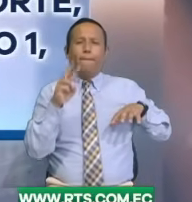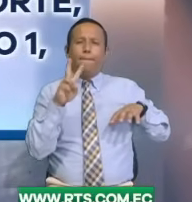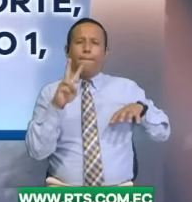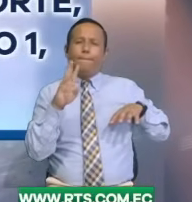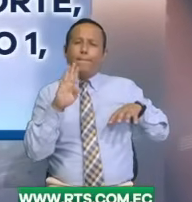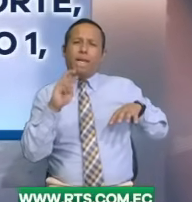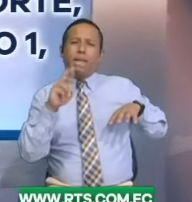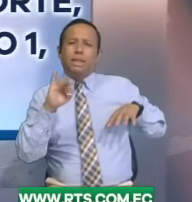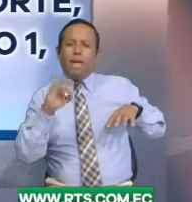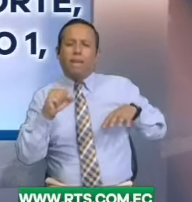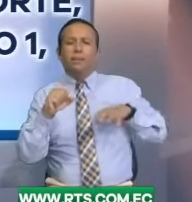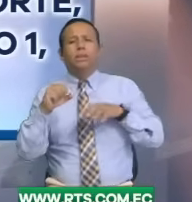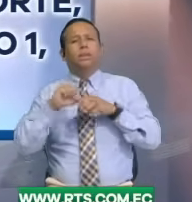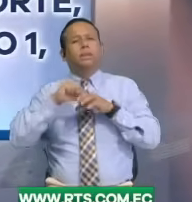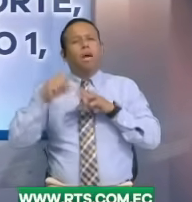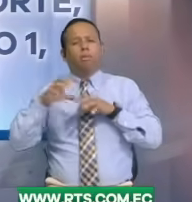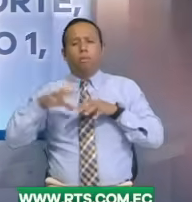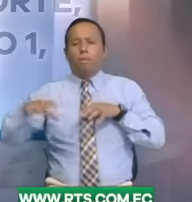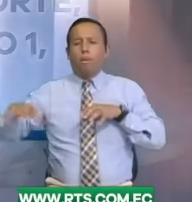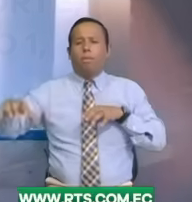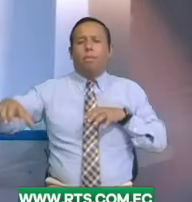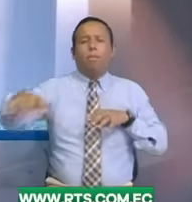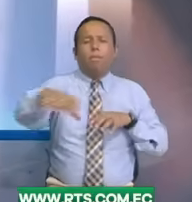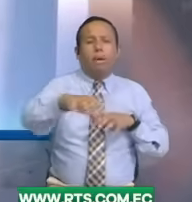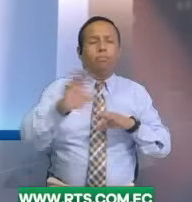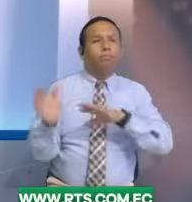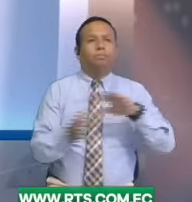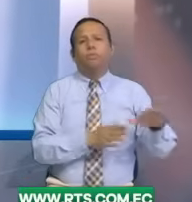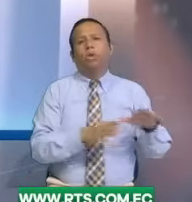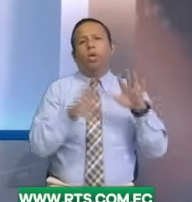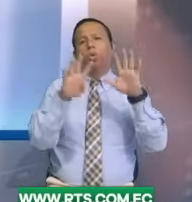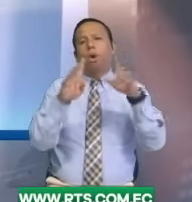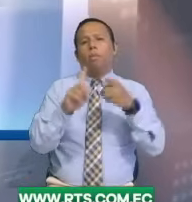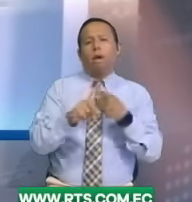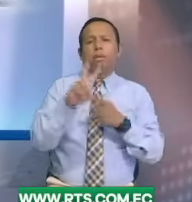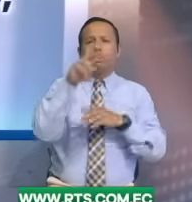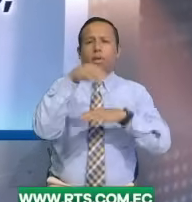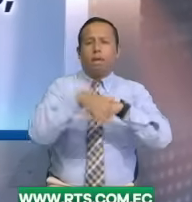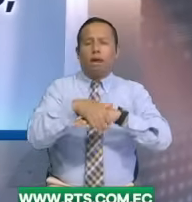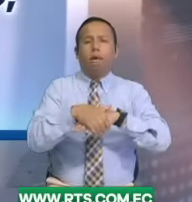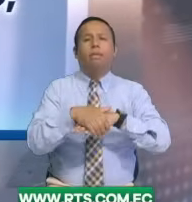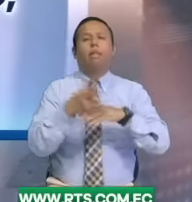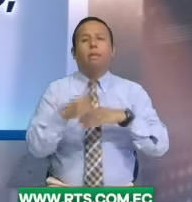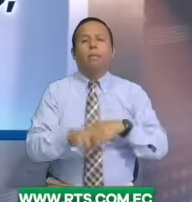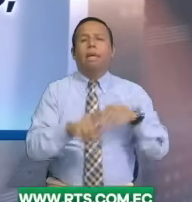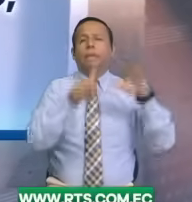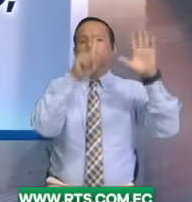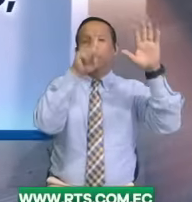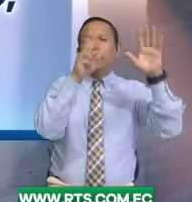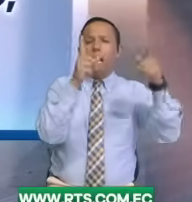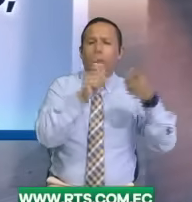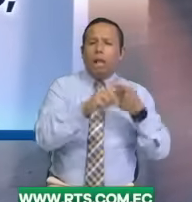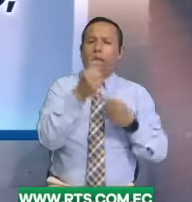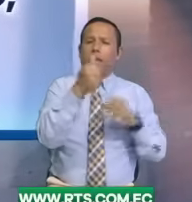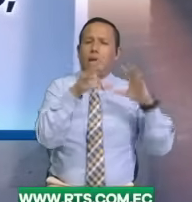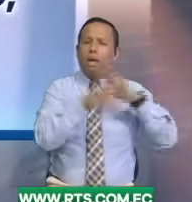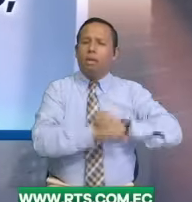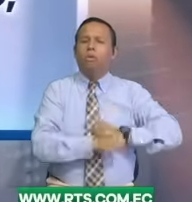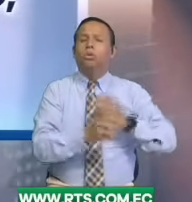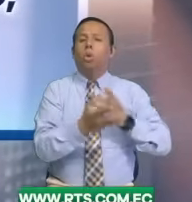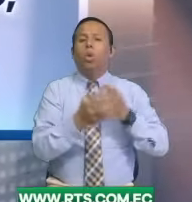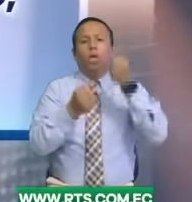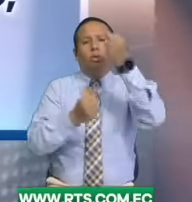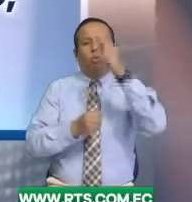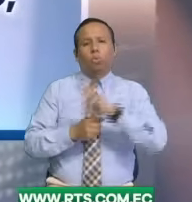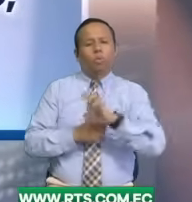Acuarela del Río y El Limonal. De 9 a 14 horas y de 18 a 22 se irá la luz en el suburbio